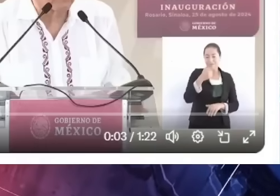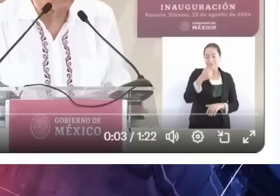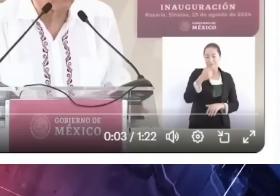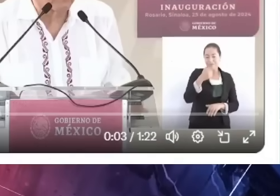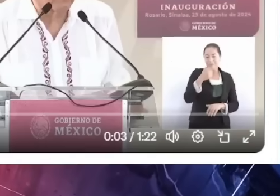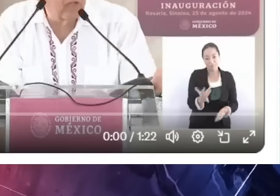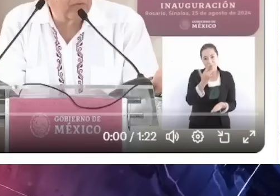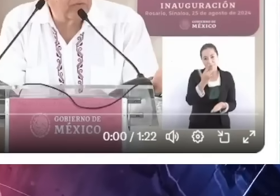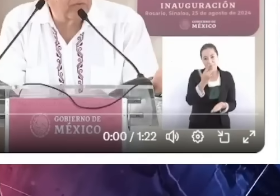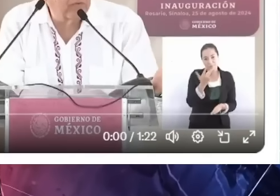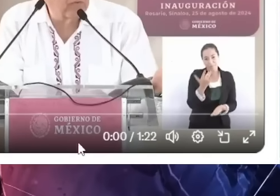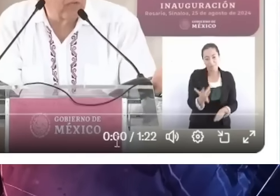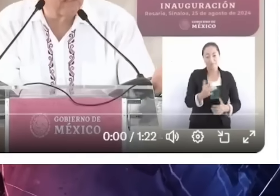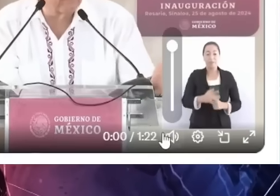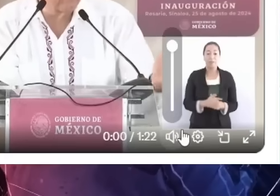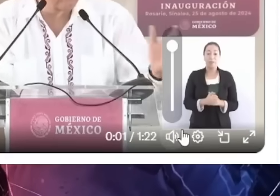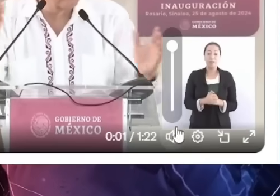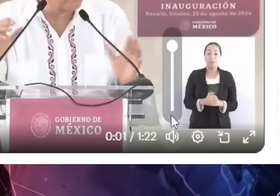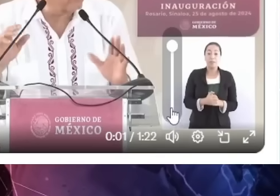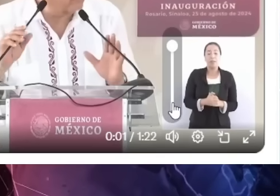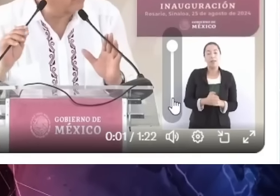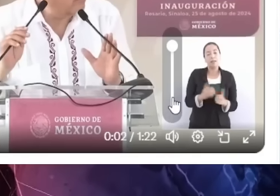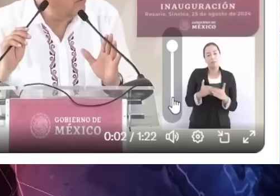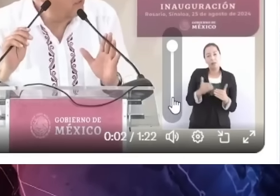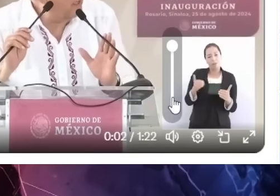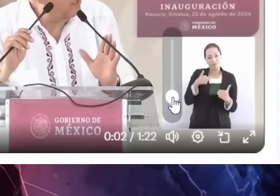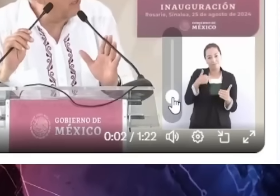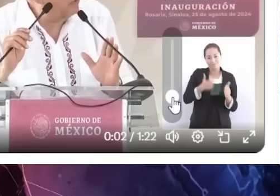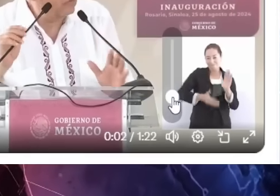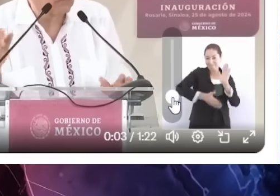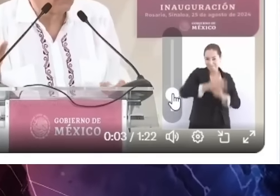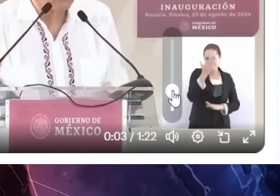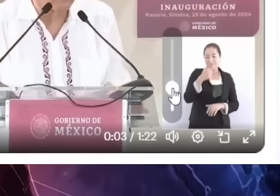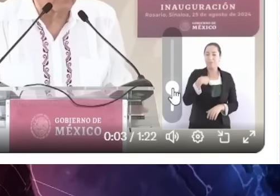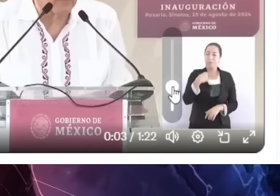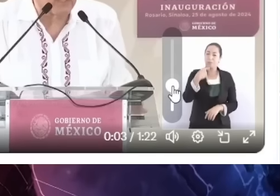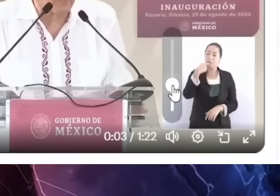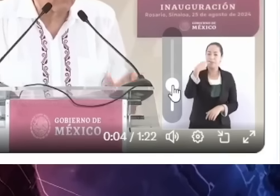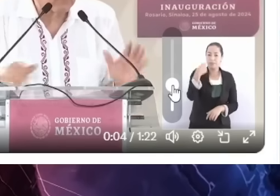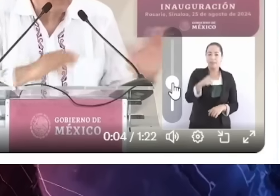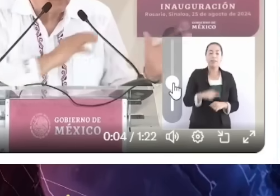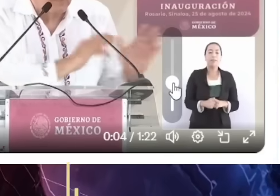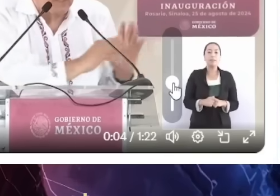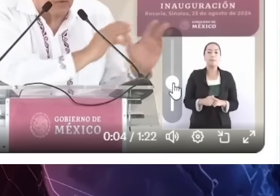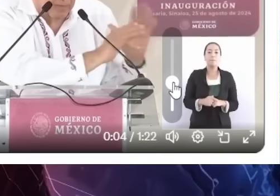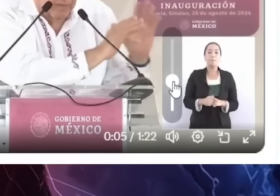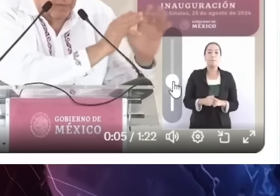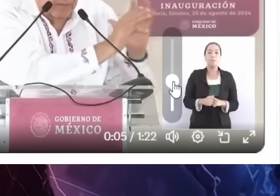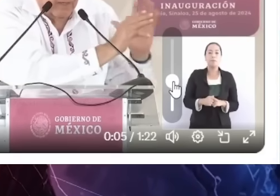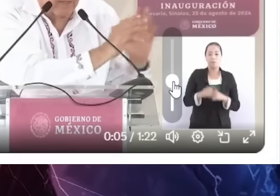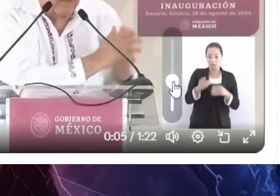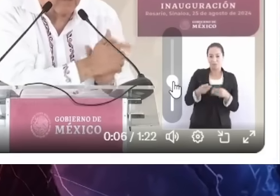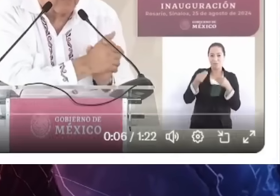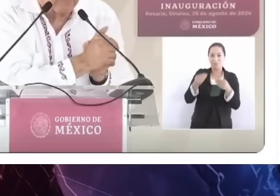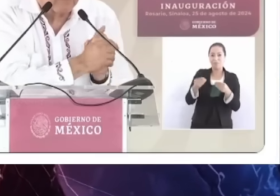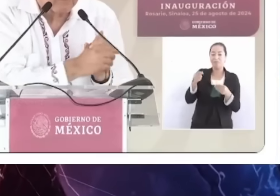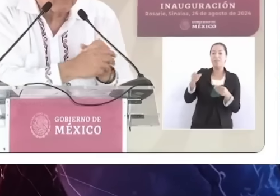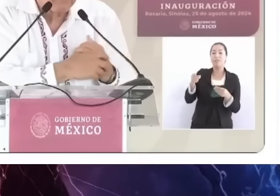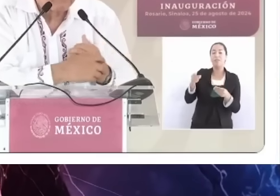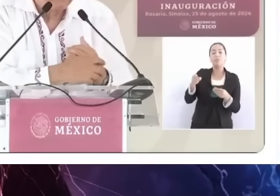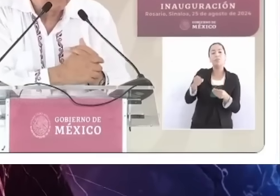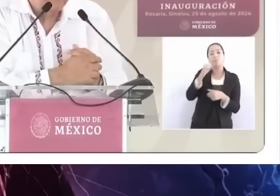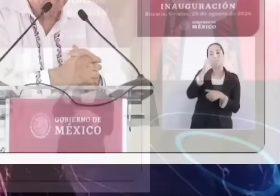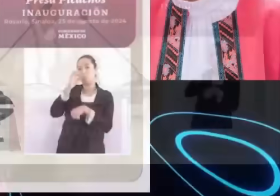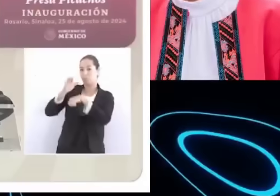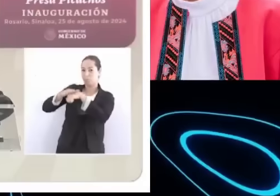que que comentó antes de irme quiero dejarles un certificado a los principales adversarios